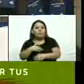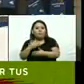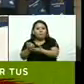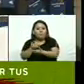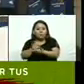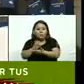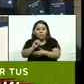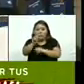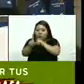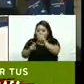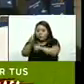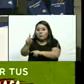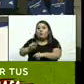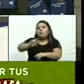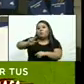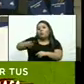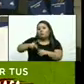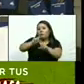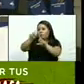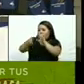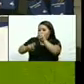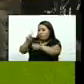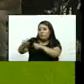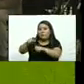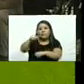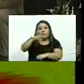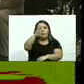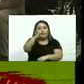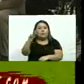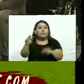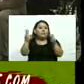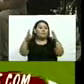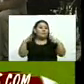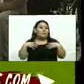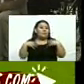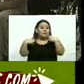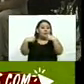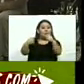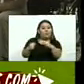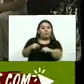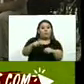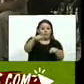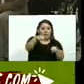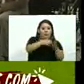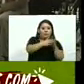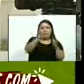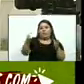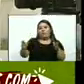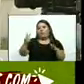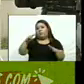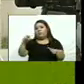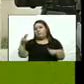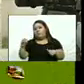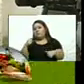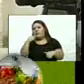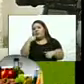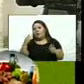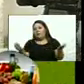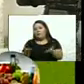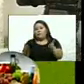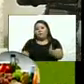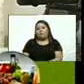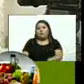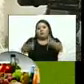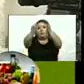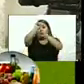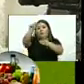cartográfica de la segunda encuesta nacional de salud 2019-2020, la cual será ejecutada por el Instituto Nacional